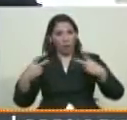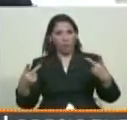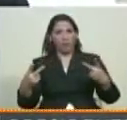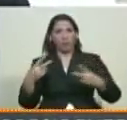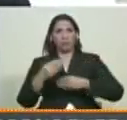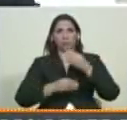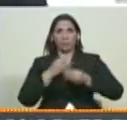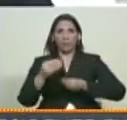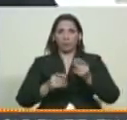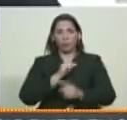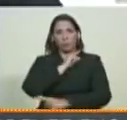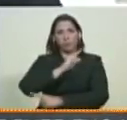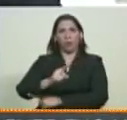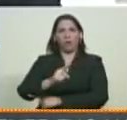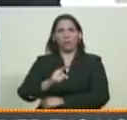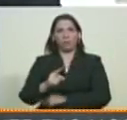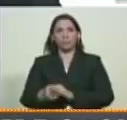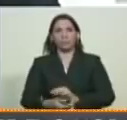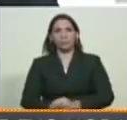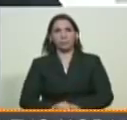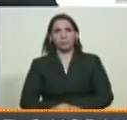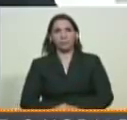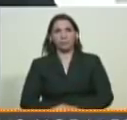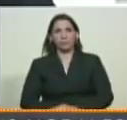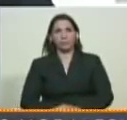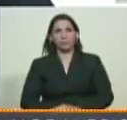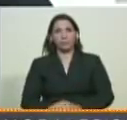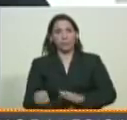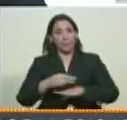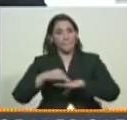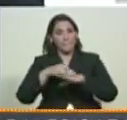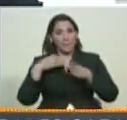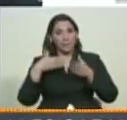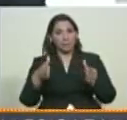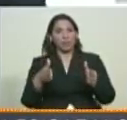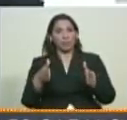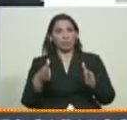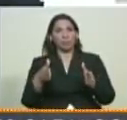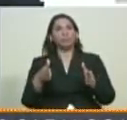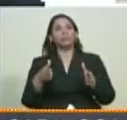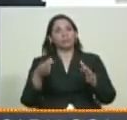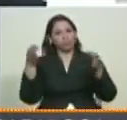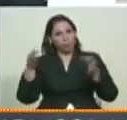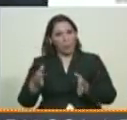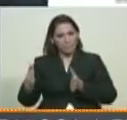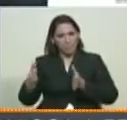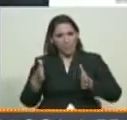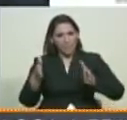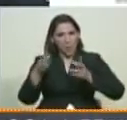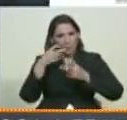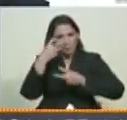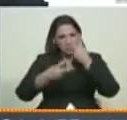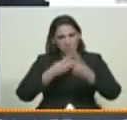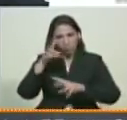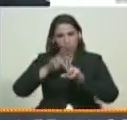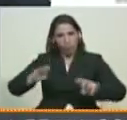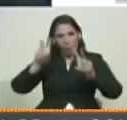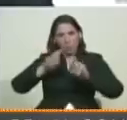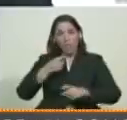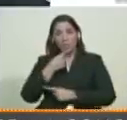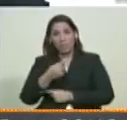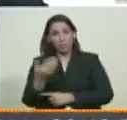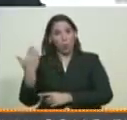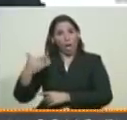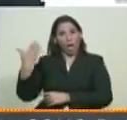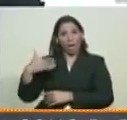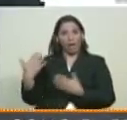hizo aquella denuncia, ¿verdad?, el Ministerio Público estaba en el camino correcto. Lo que habíamos dicho,